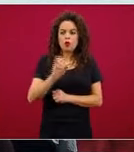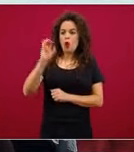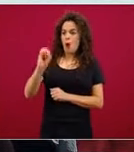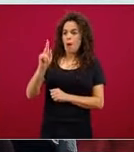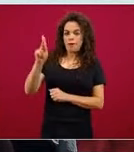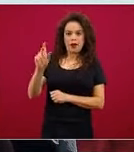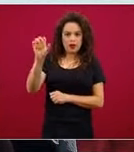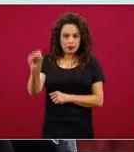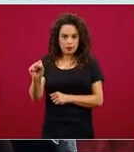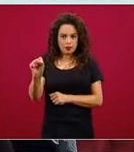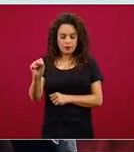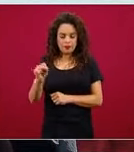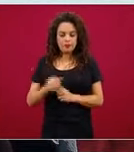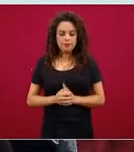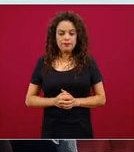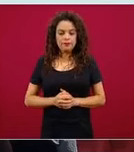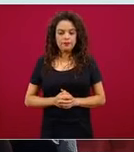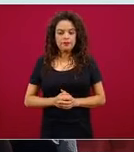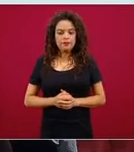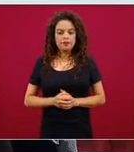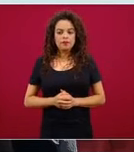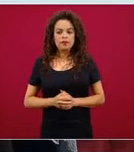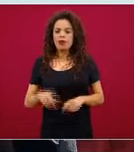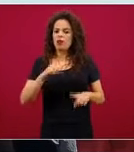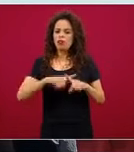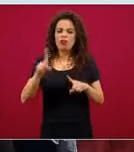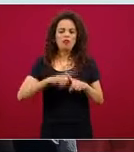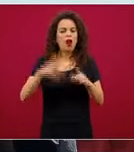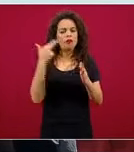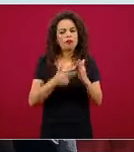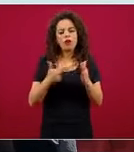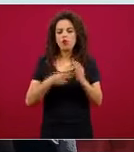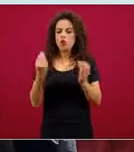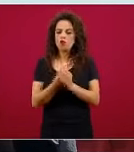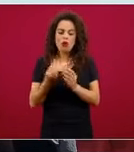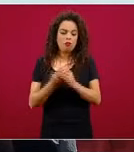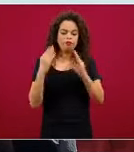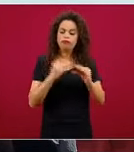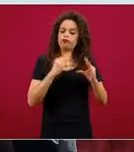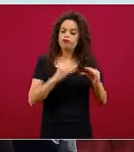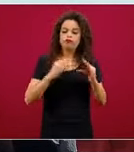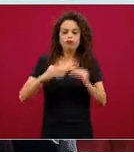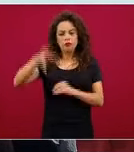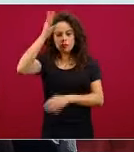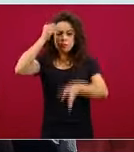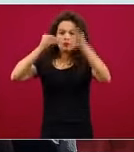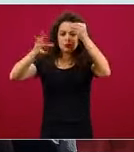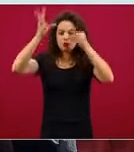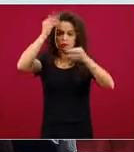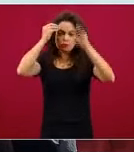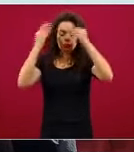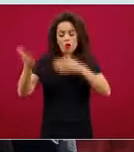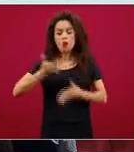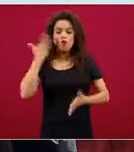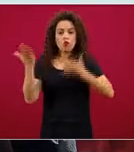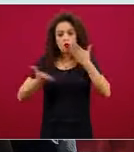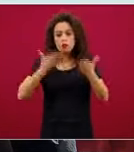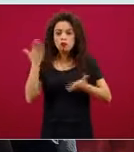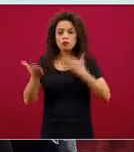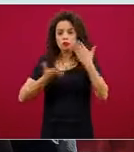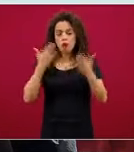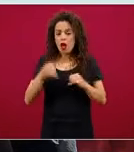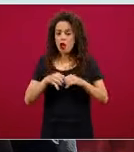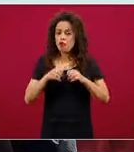de la Salud, seguida de múltiples talleres, capacitaciones y estudio y intercambio